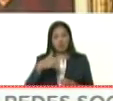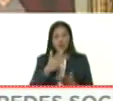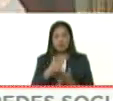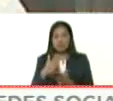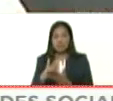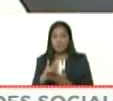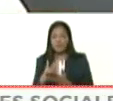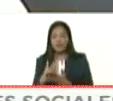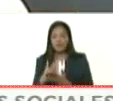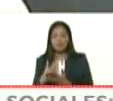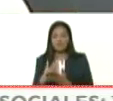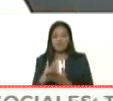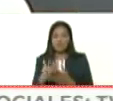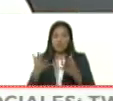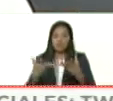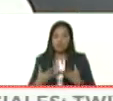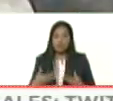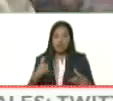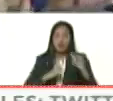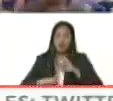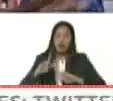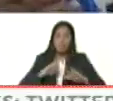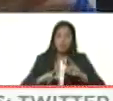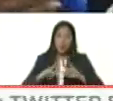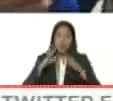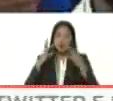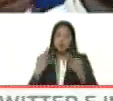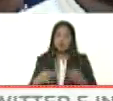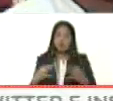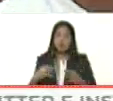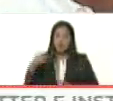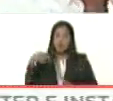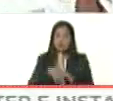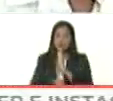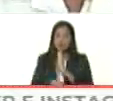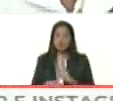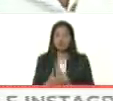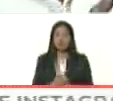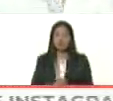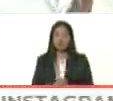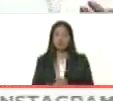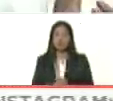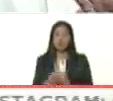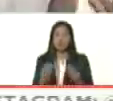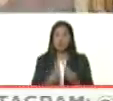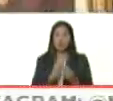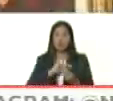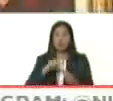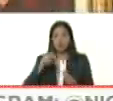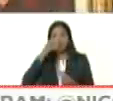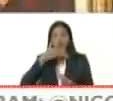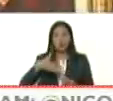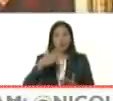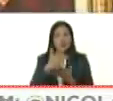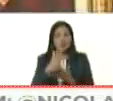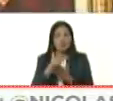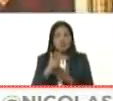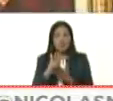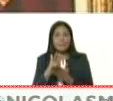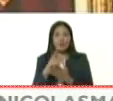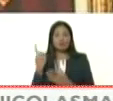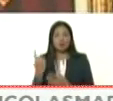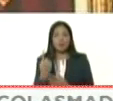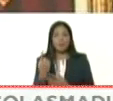honestidad, con entrega, con amor, con sinceridad profunda, junto a nuestro pueblo siempre. Solo el